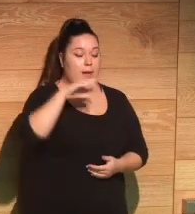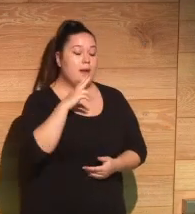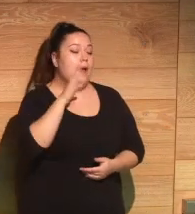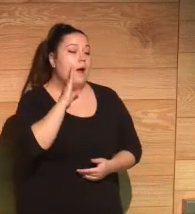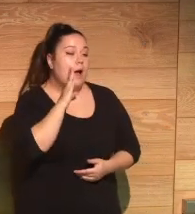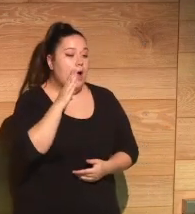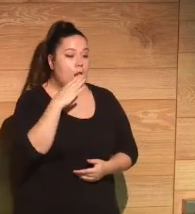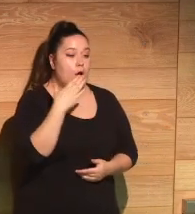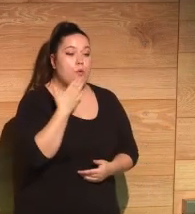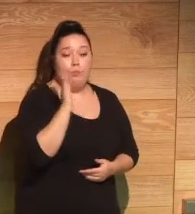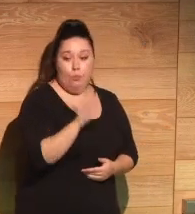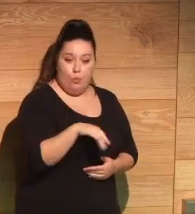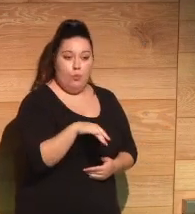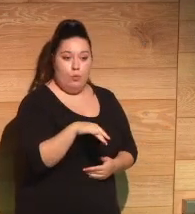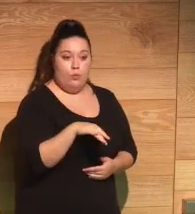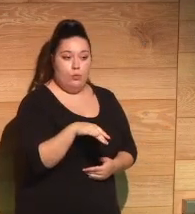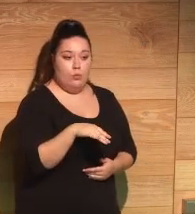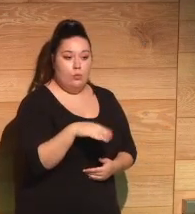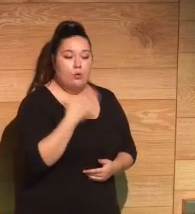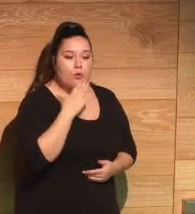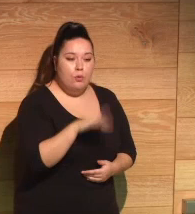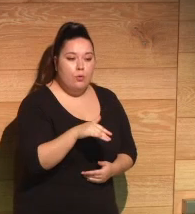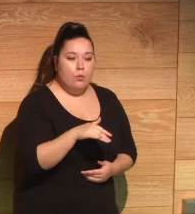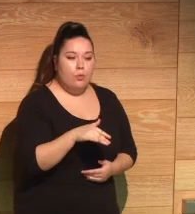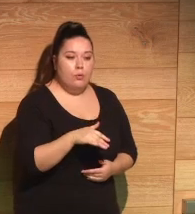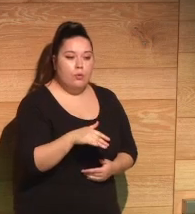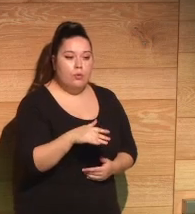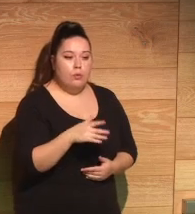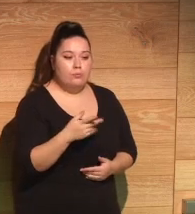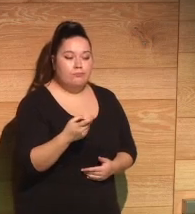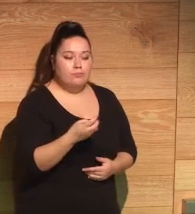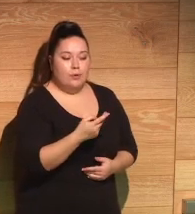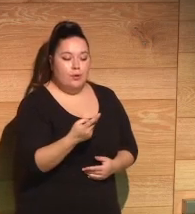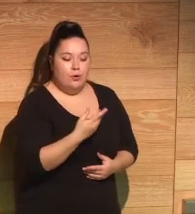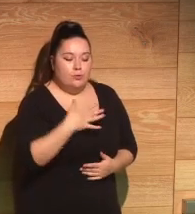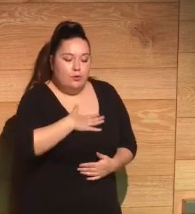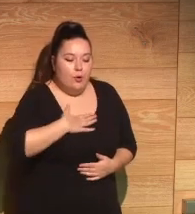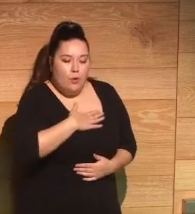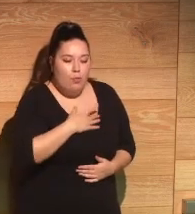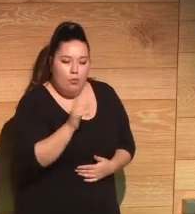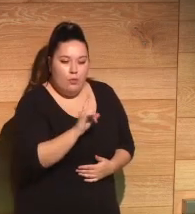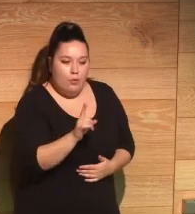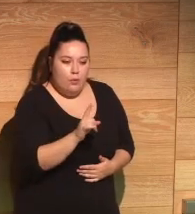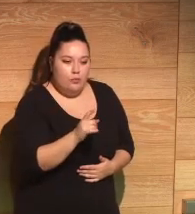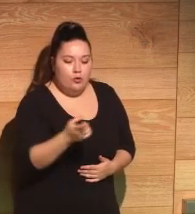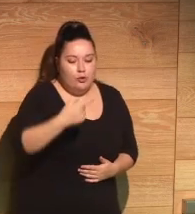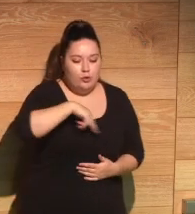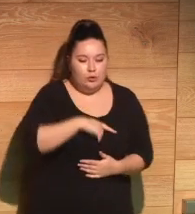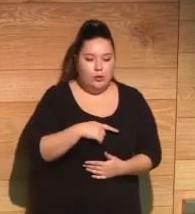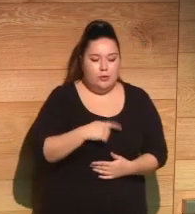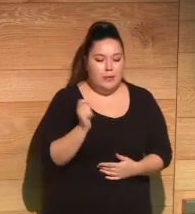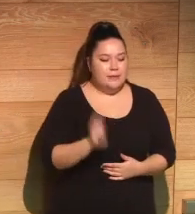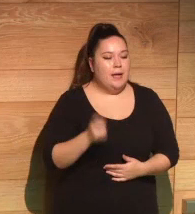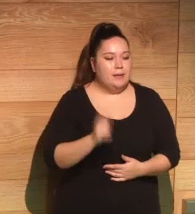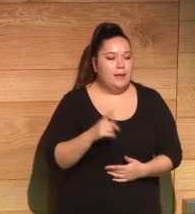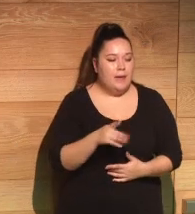esas 2 personas que se encontraban y que ninguno era cool y por eso se encontraban bien a gusto. No sé si tendemos a simplificar